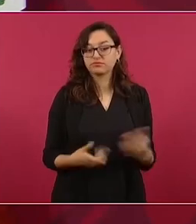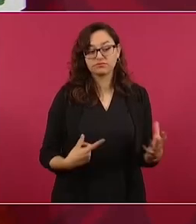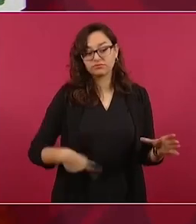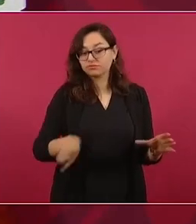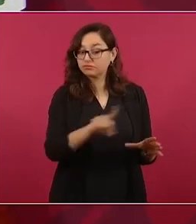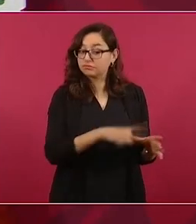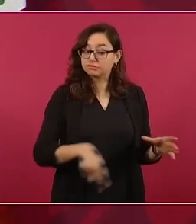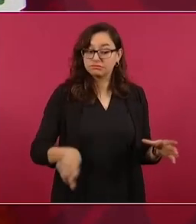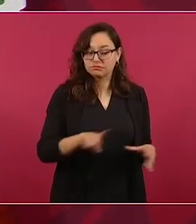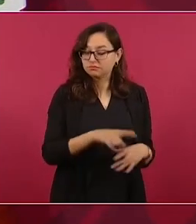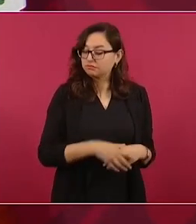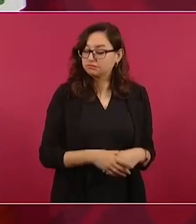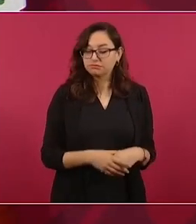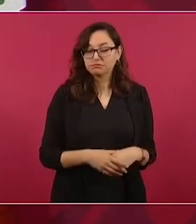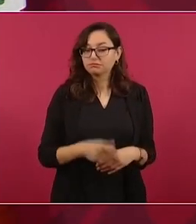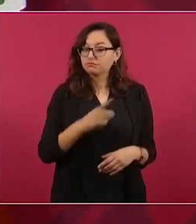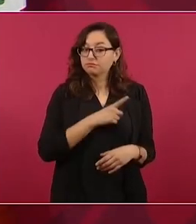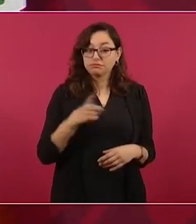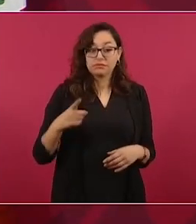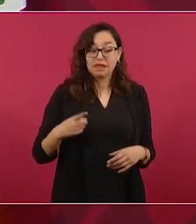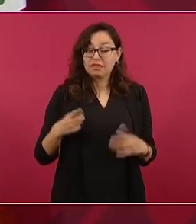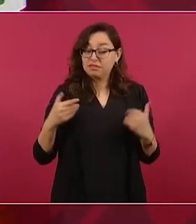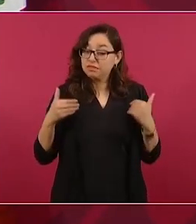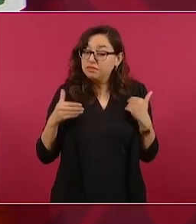ofrecer disculpas y decir: